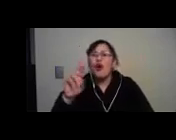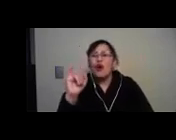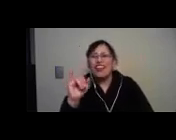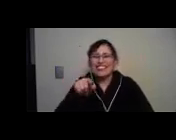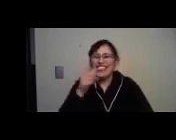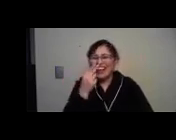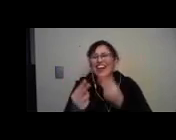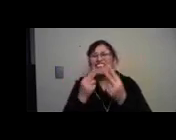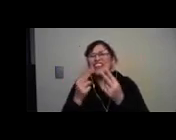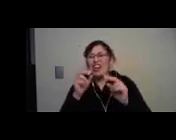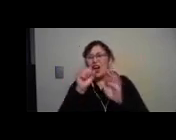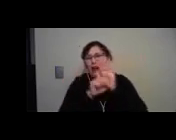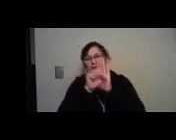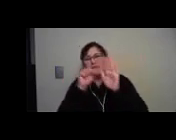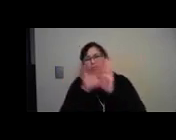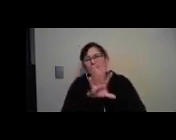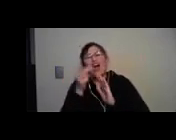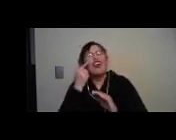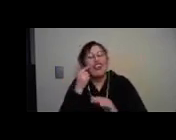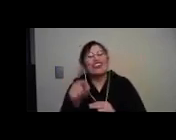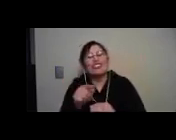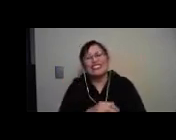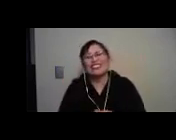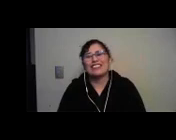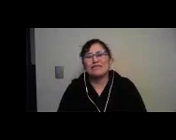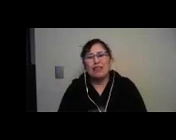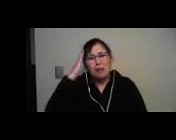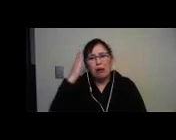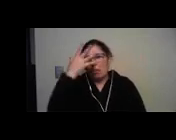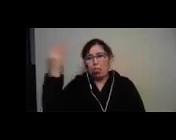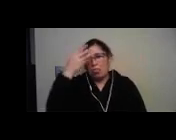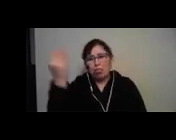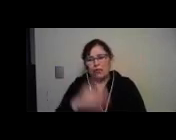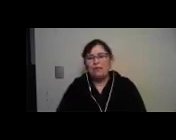cinta animada, ¿ya? Y que es un poco el ejemplo